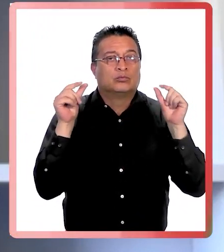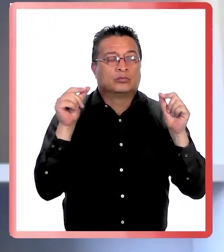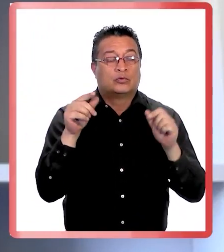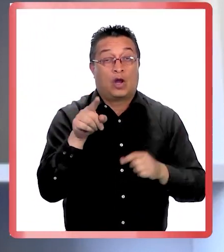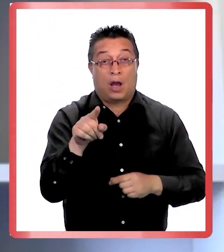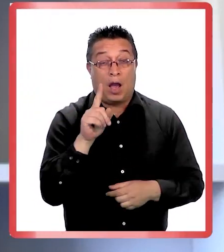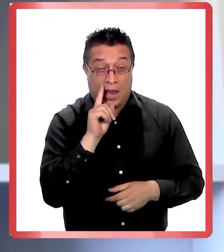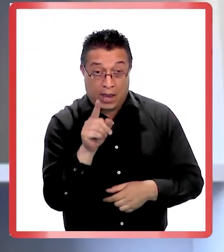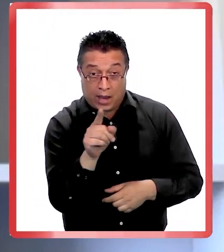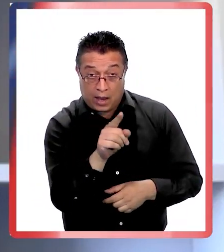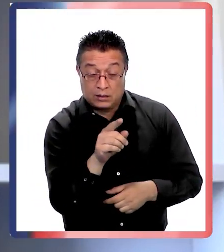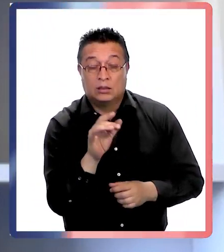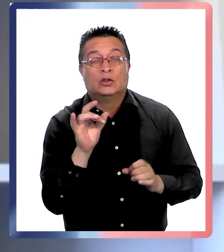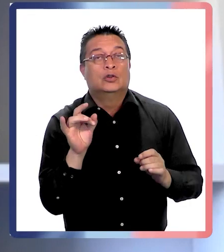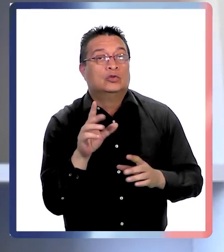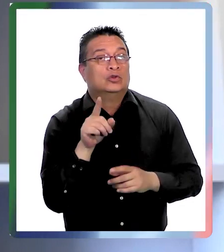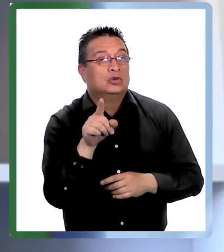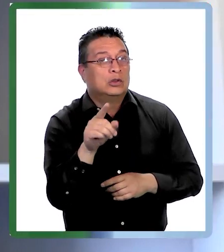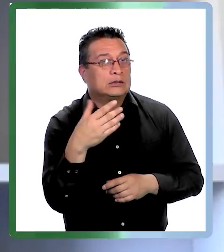auditiva,